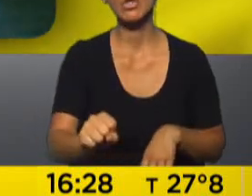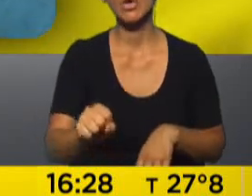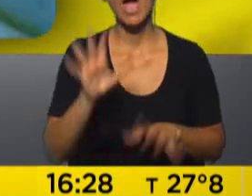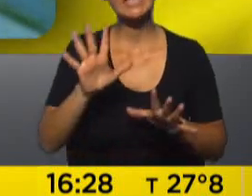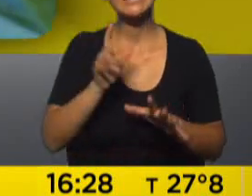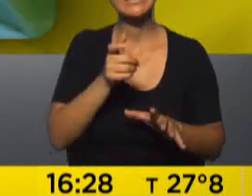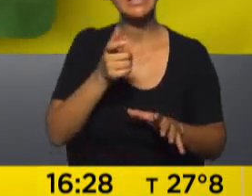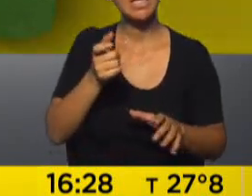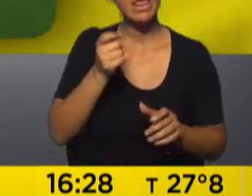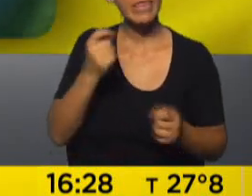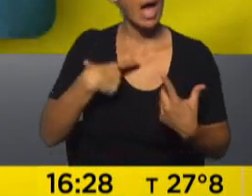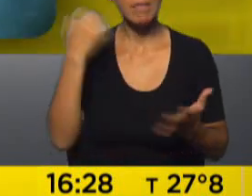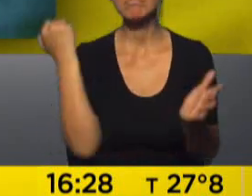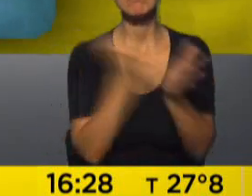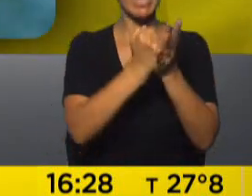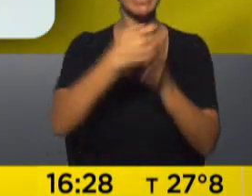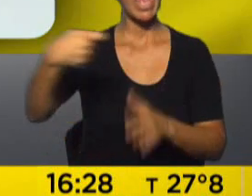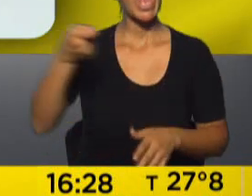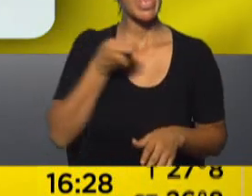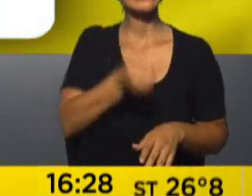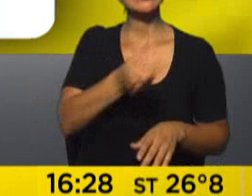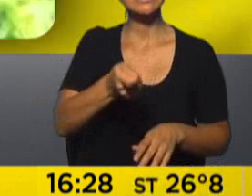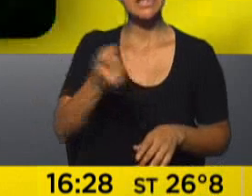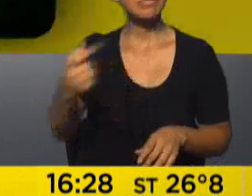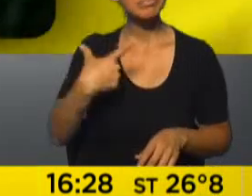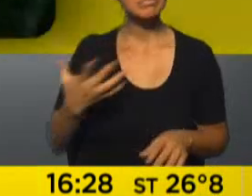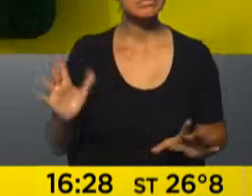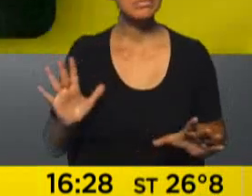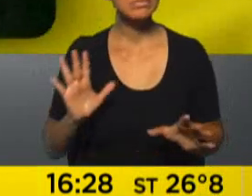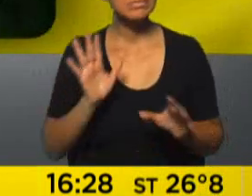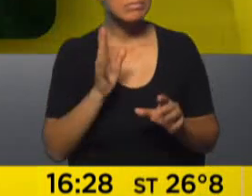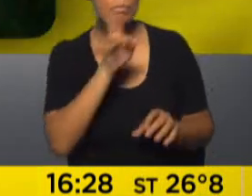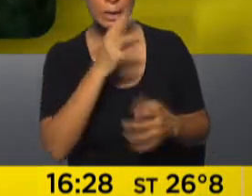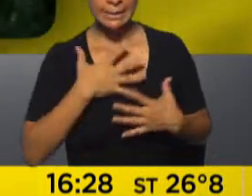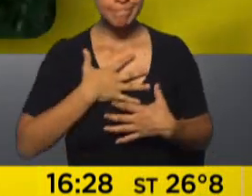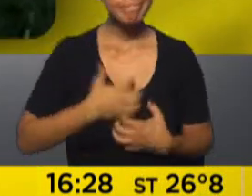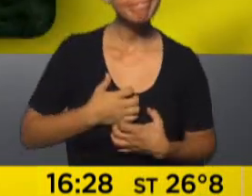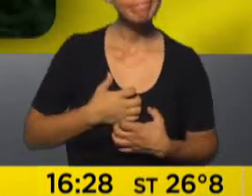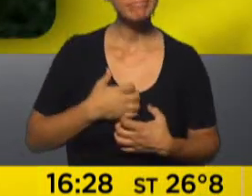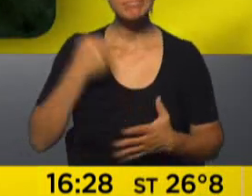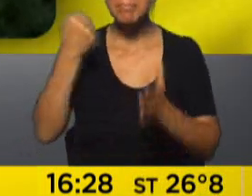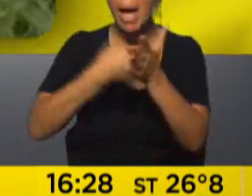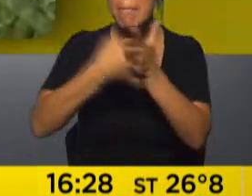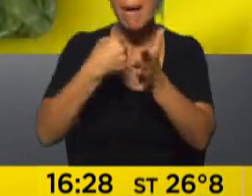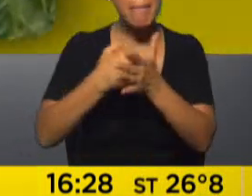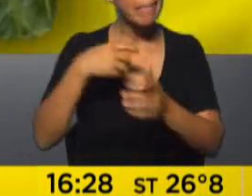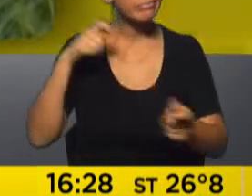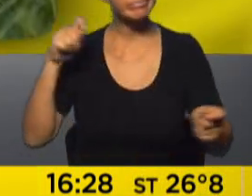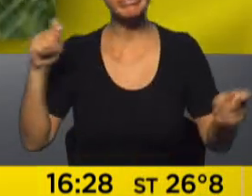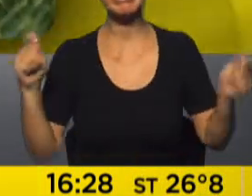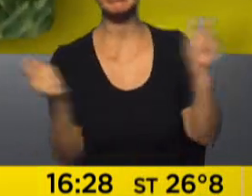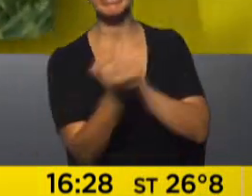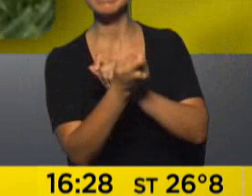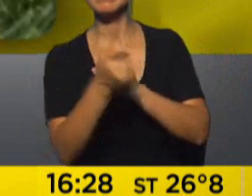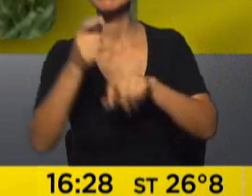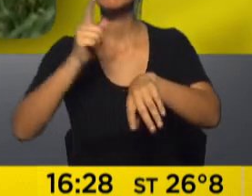términos peyorativos con los que se la tildó. Tras años de ferviente militancia, su experiencia dejó de ser tabú y en medio del debate parlamentario